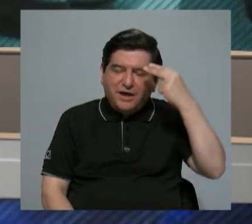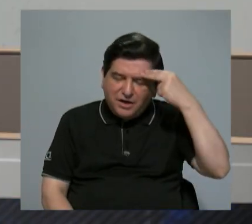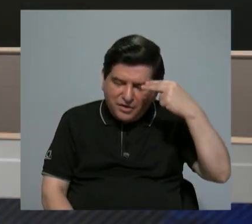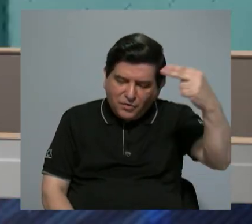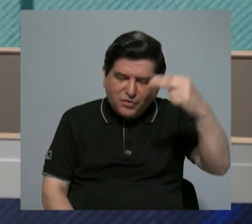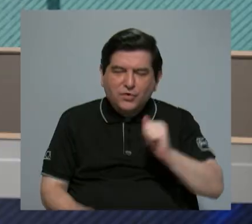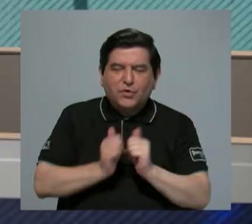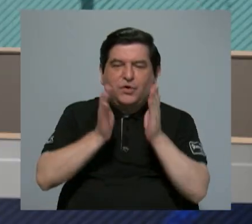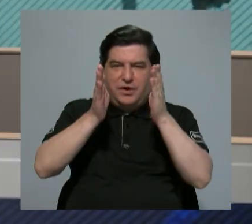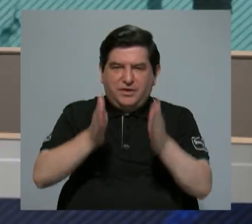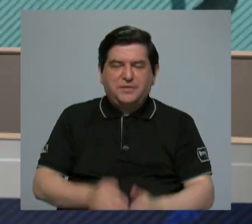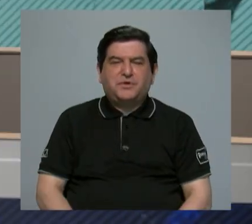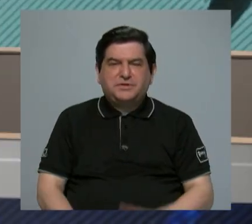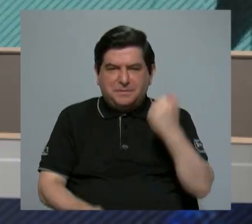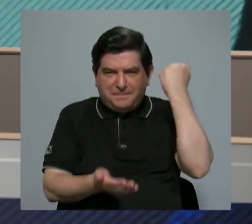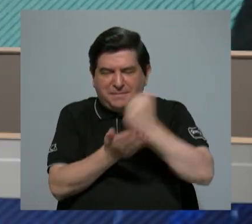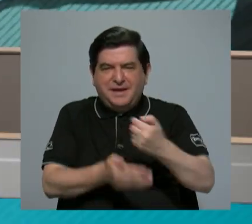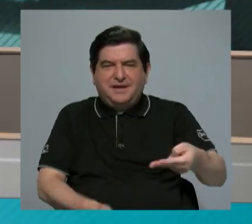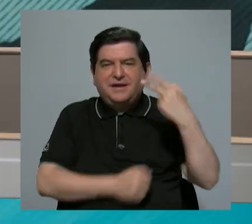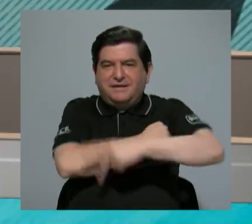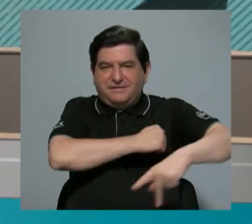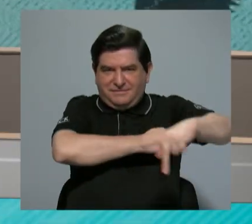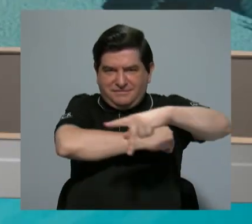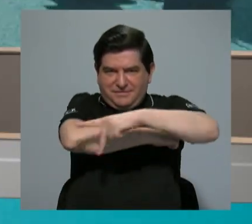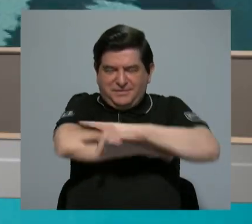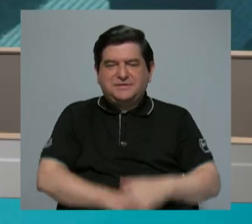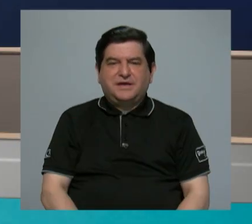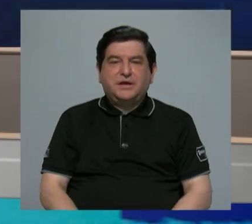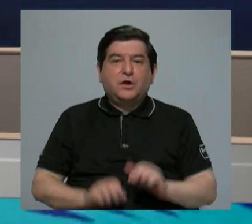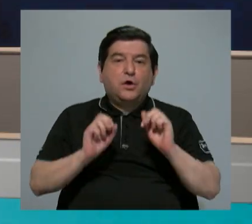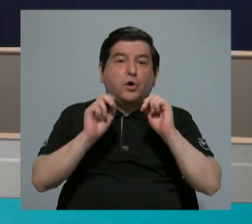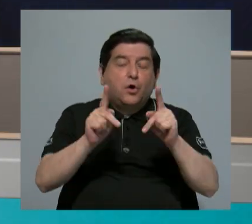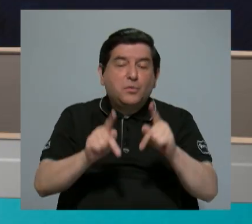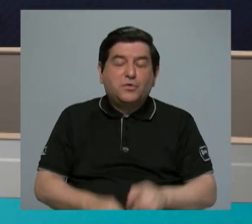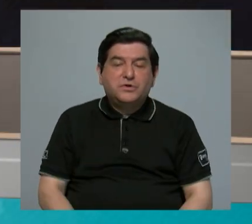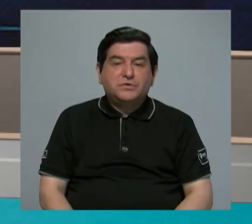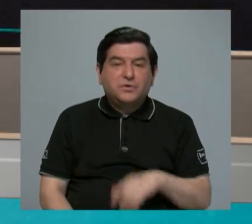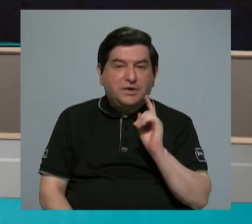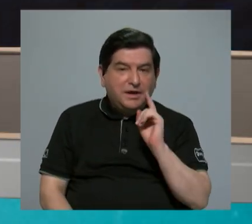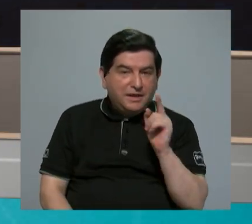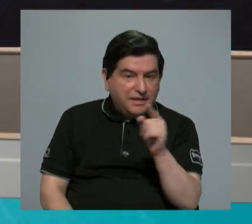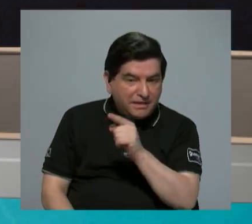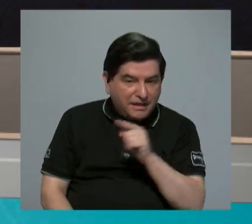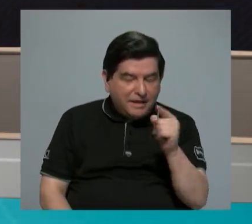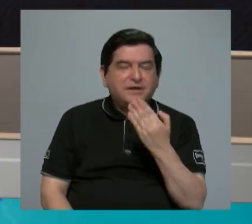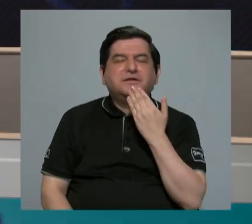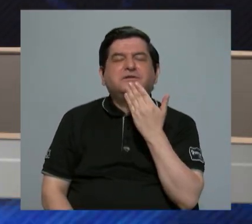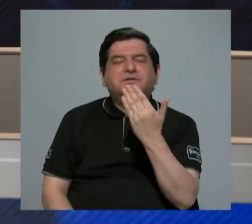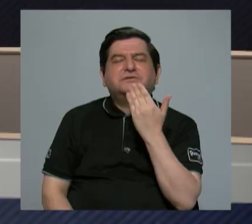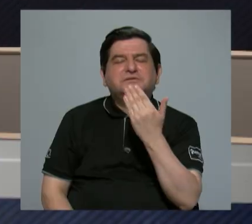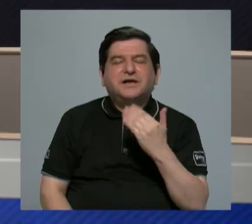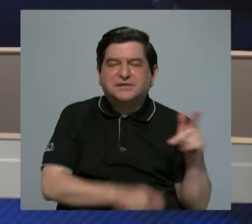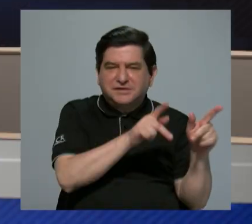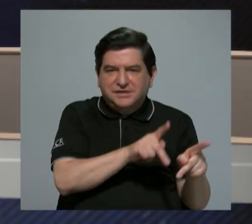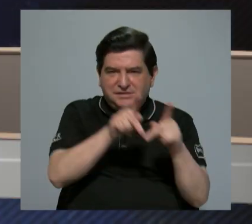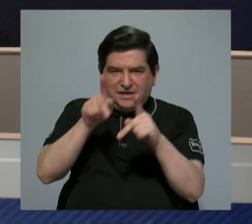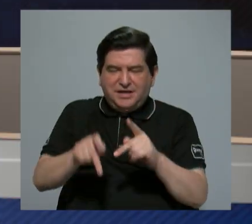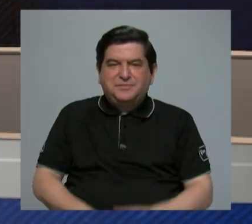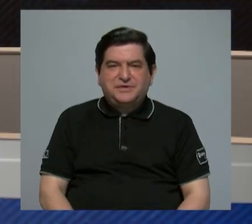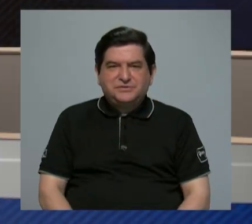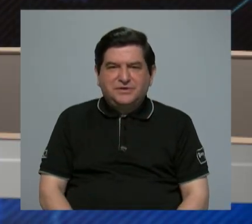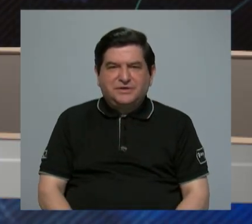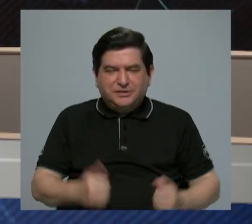a los deportistas que han marcado la historia de nuestro país, y les abrimos el micrófono para que sean ellos y ellas quienes le agradezcan a esas personas que